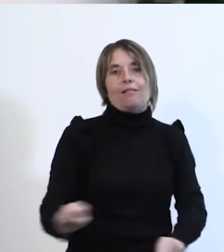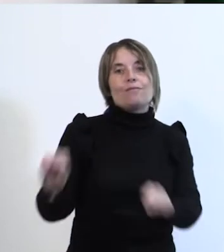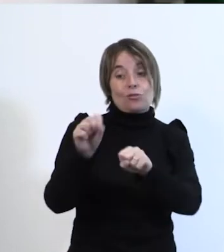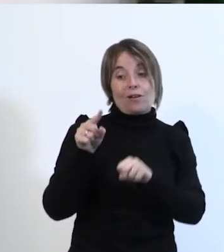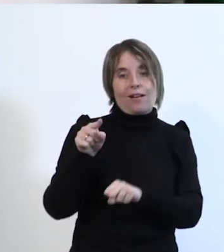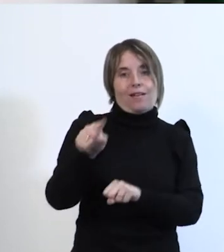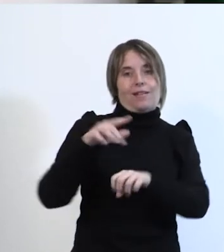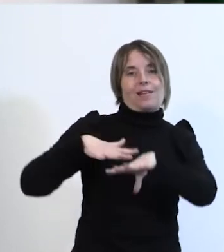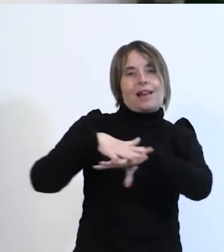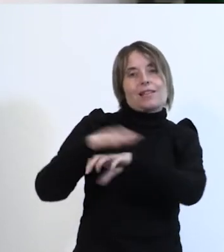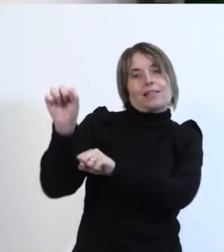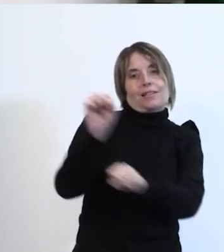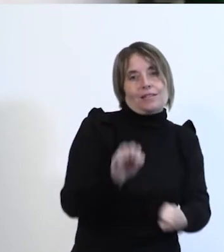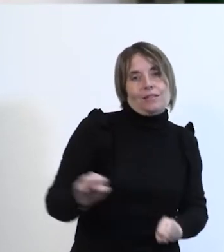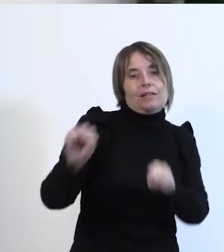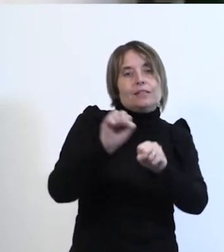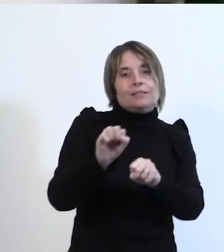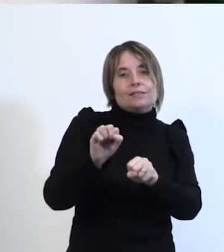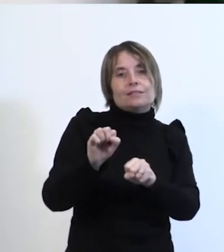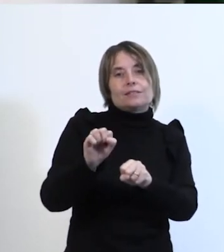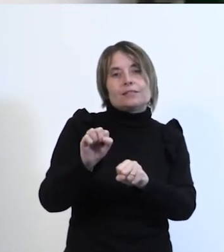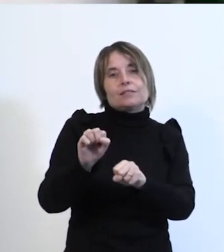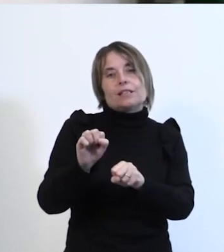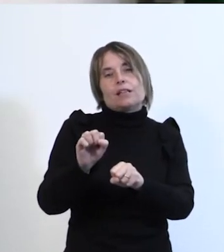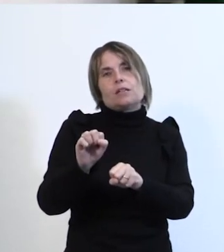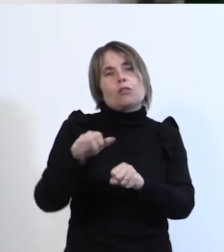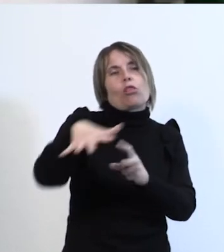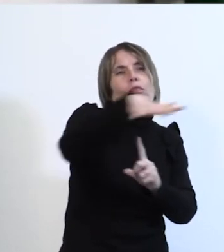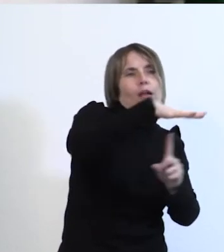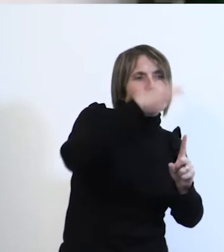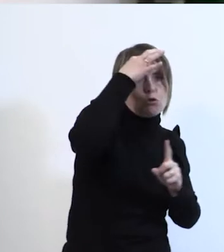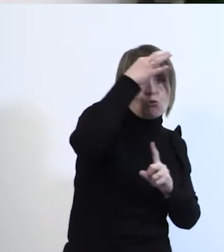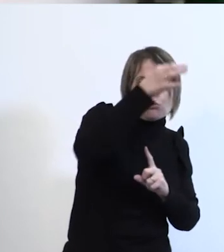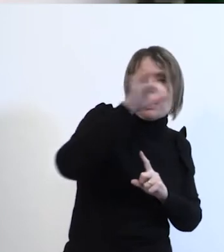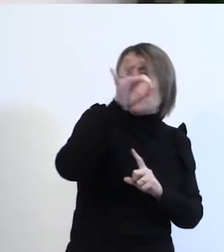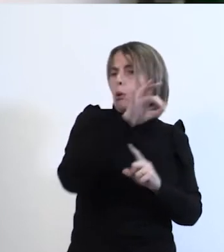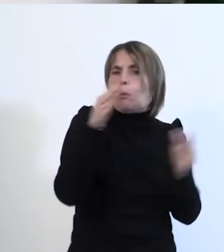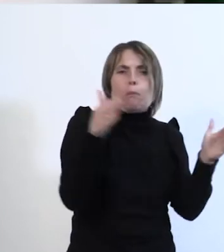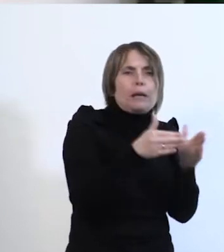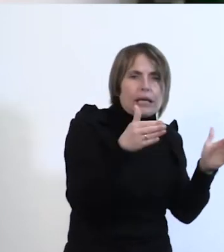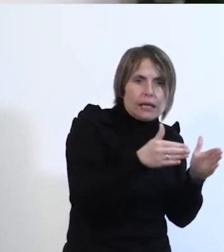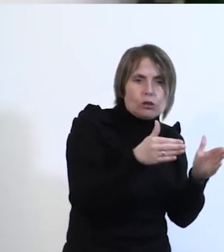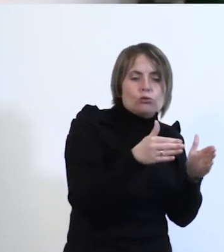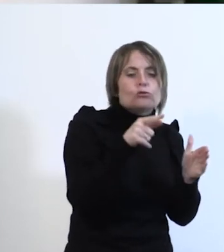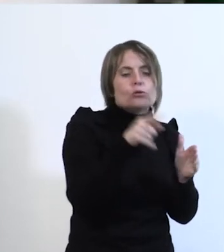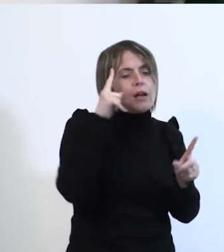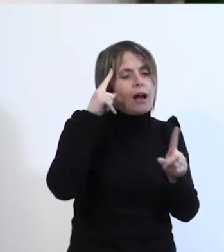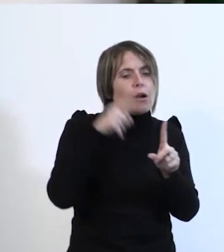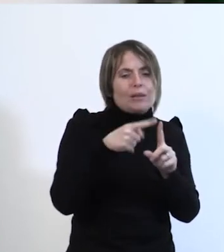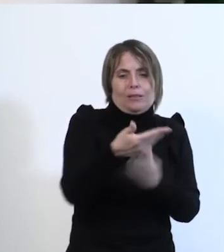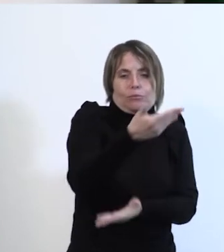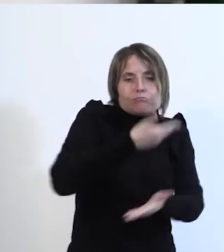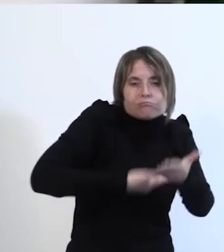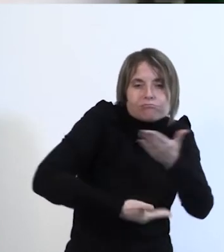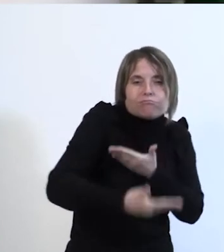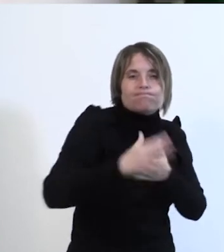defensoras, la mayoría, no solo la mayoría rurales o de pueblos pequeños, que se dan